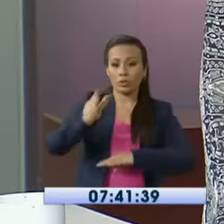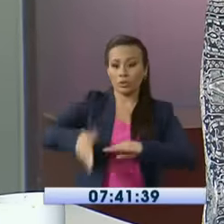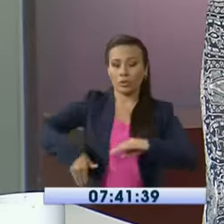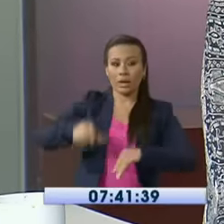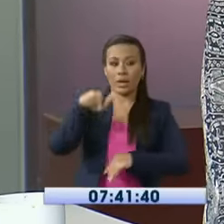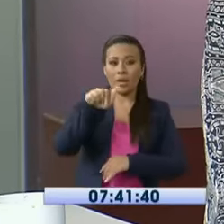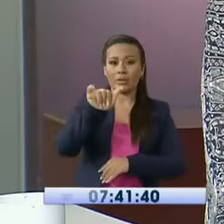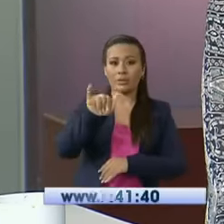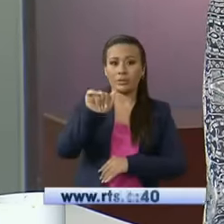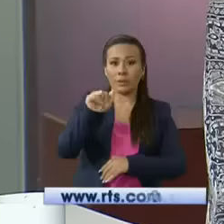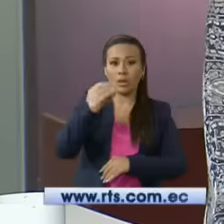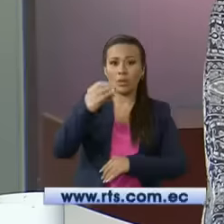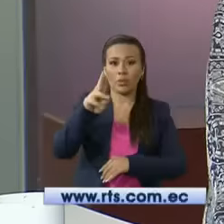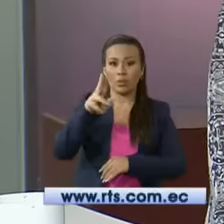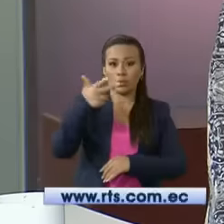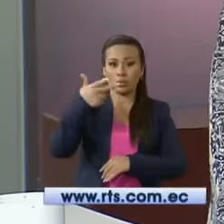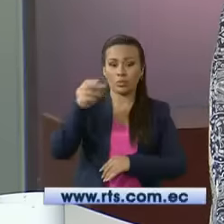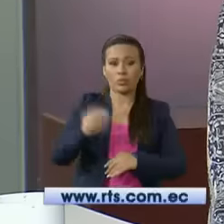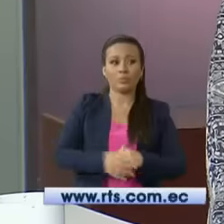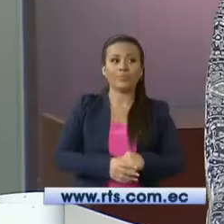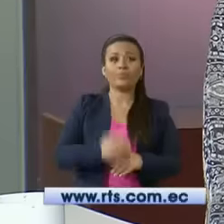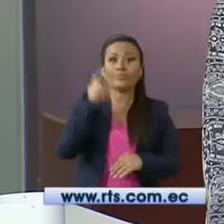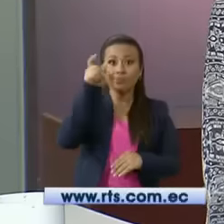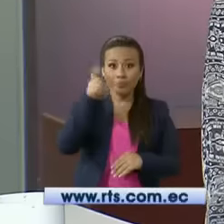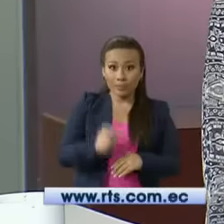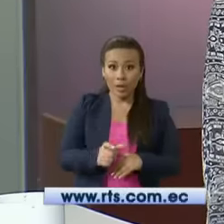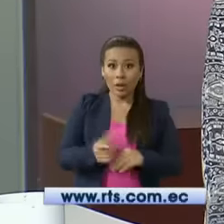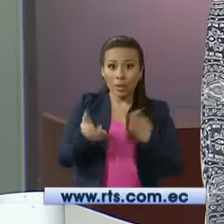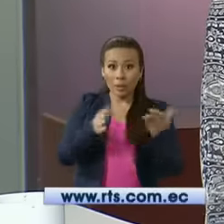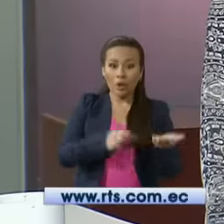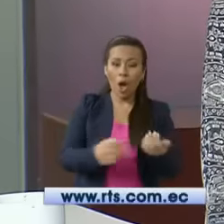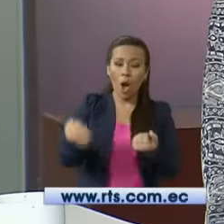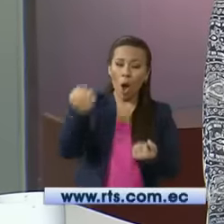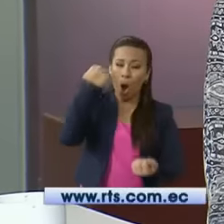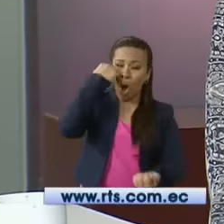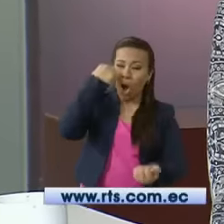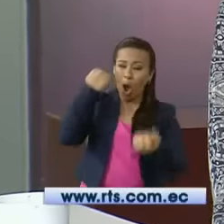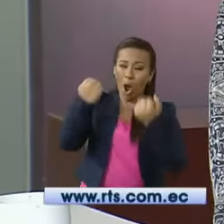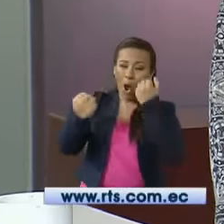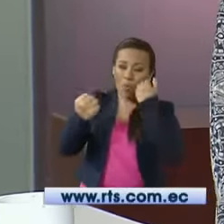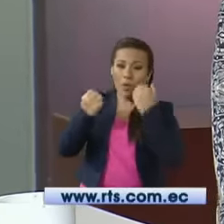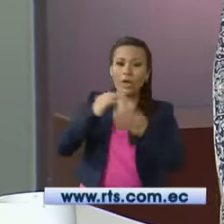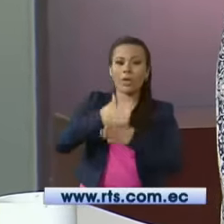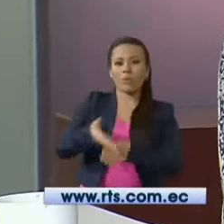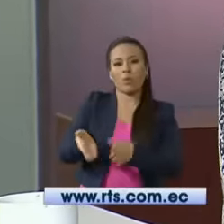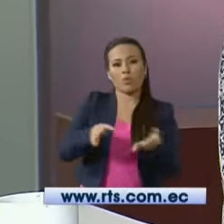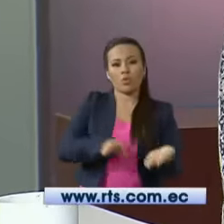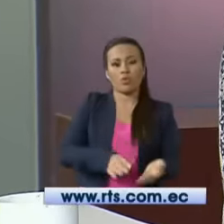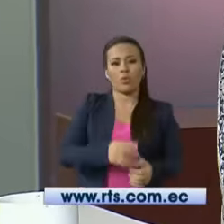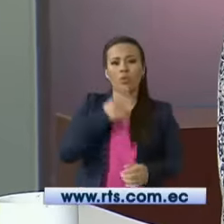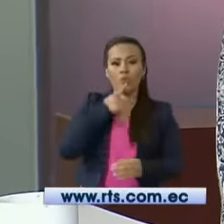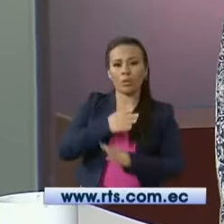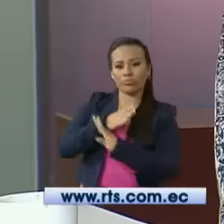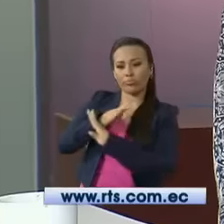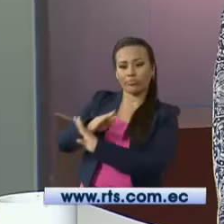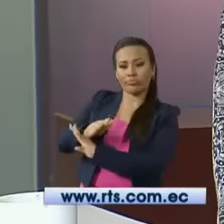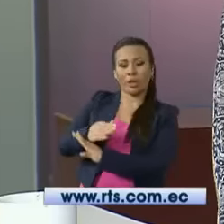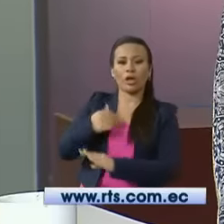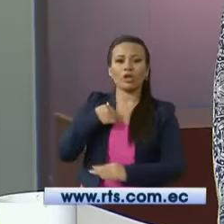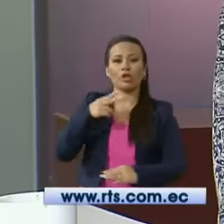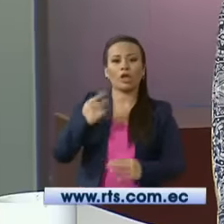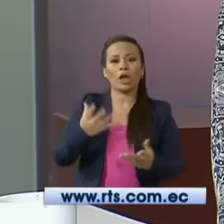sur de Guayaquil. La víctima, amigos televidentes, fue golpeada y luego asesinada por poner resistencia al robo de